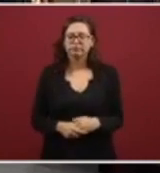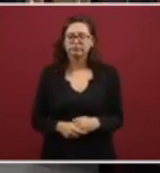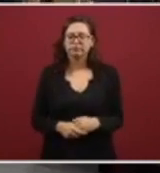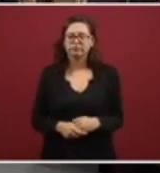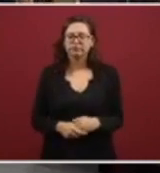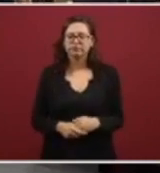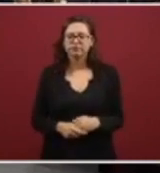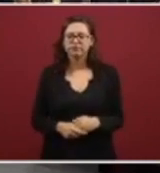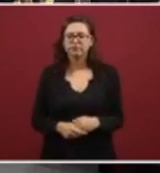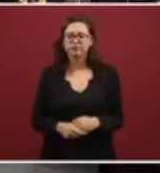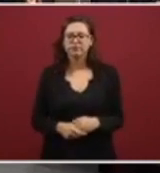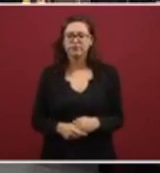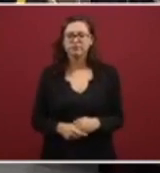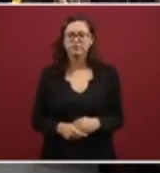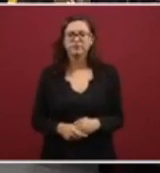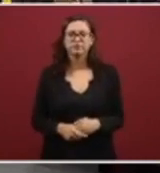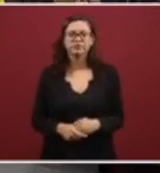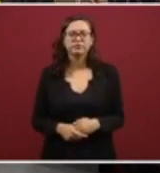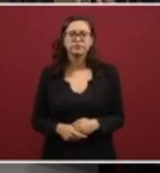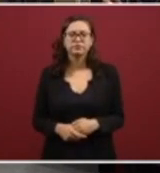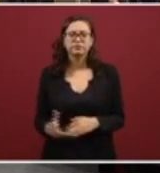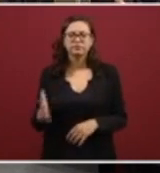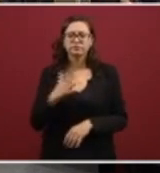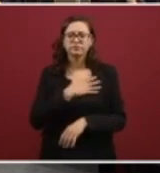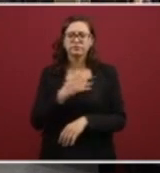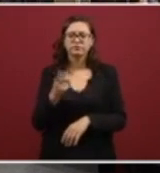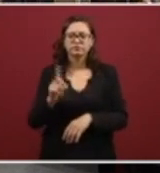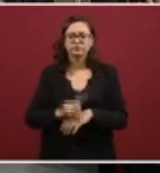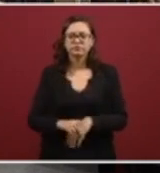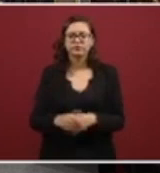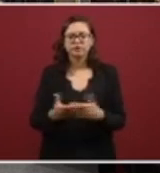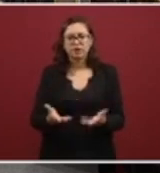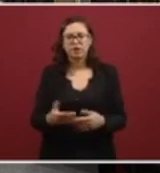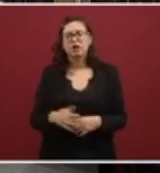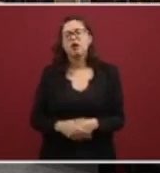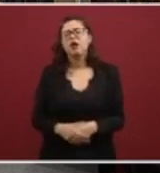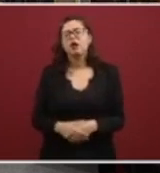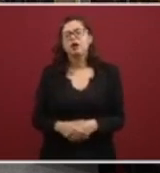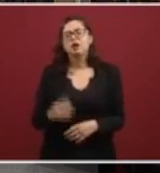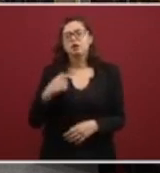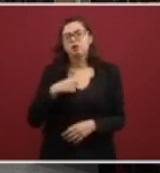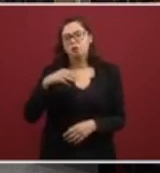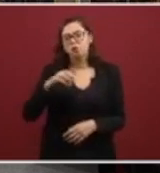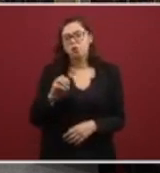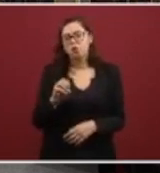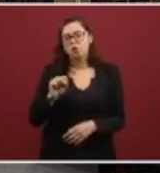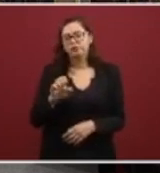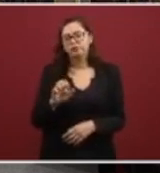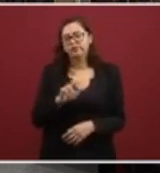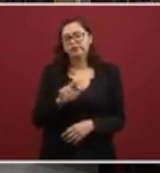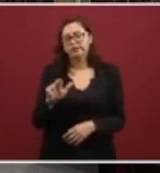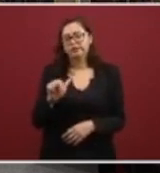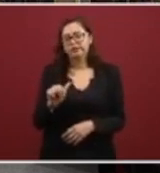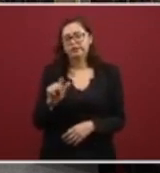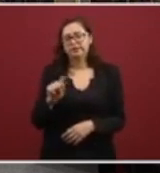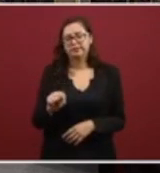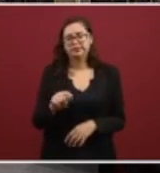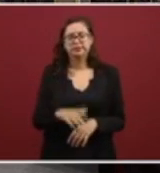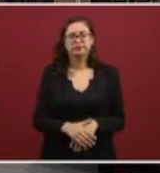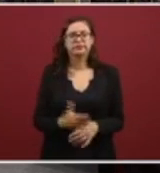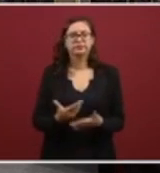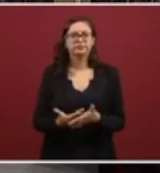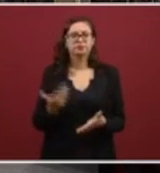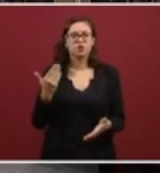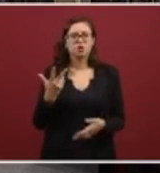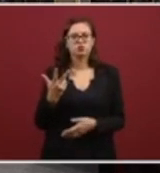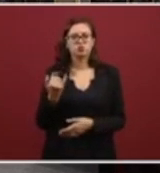Sí, gracias. Buenos días, canciller. Montserrat Vargas, de Publimetro. El pasado 8 de junio el presidente hablaba